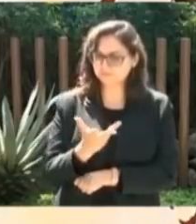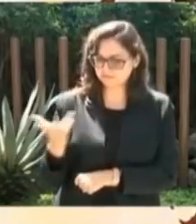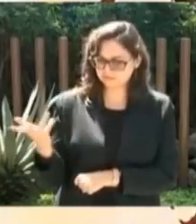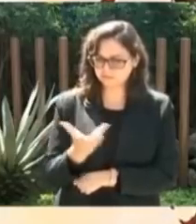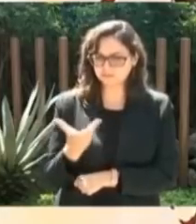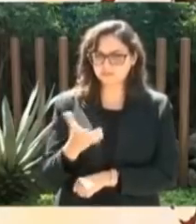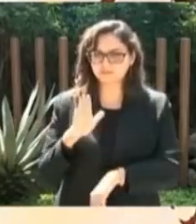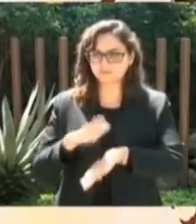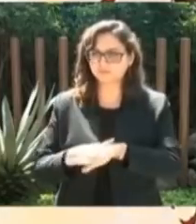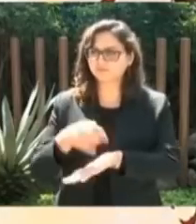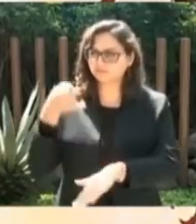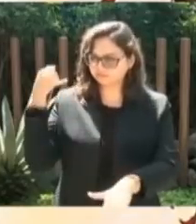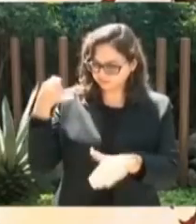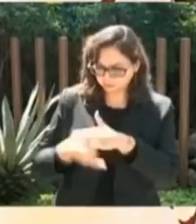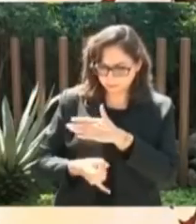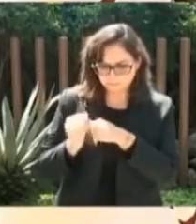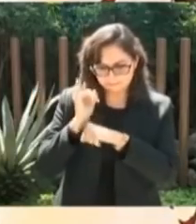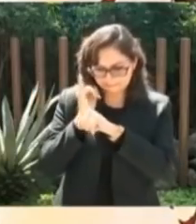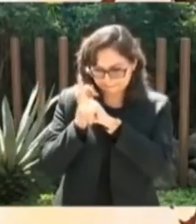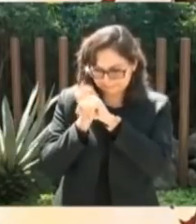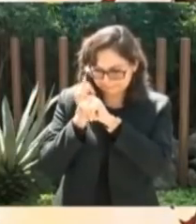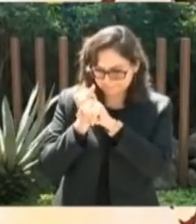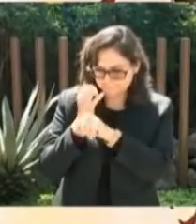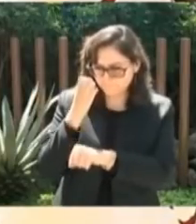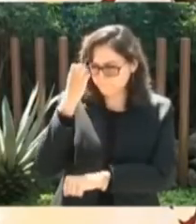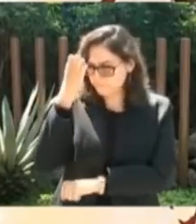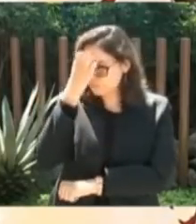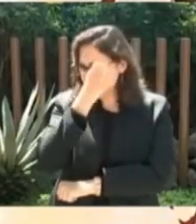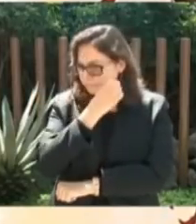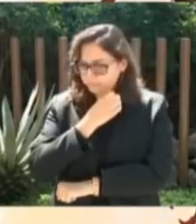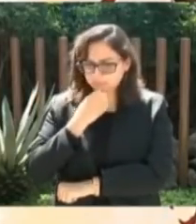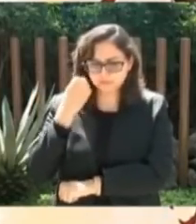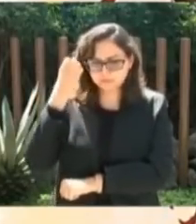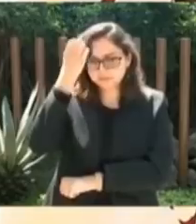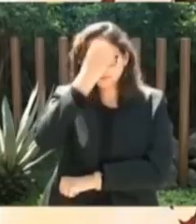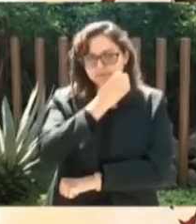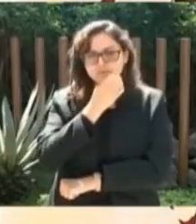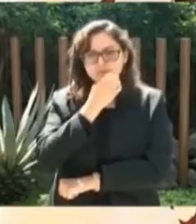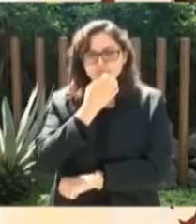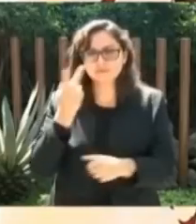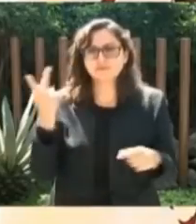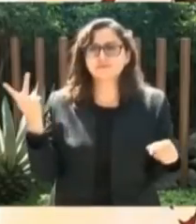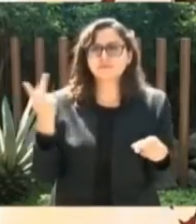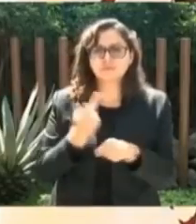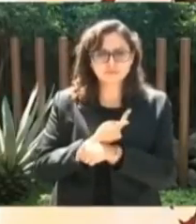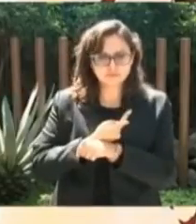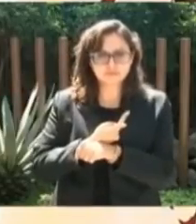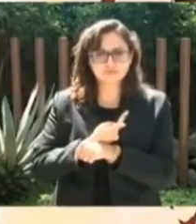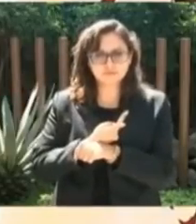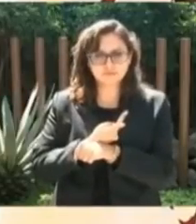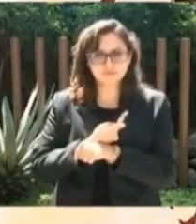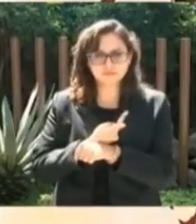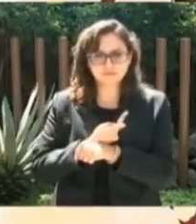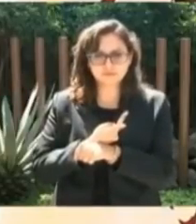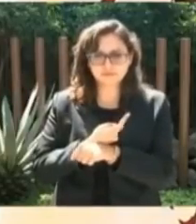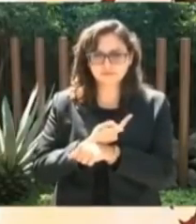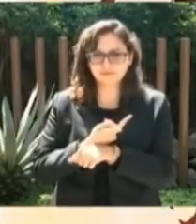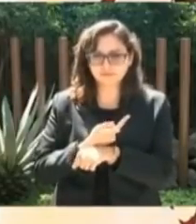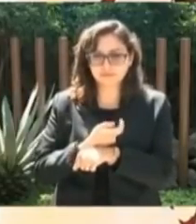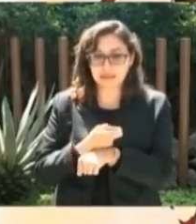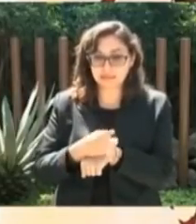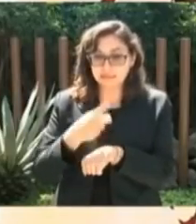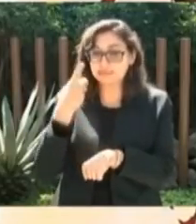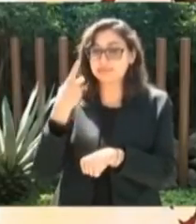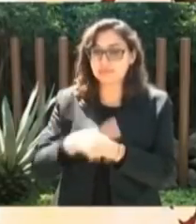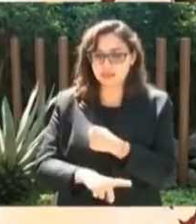de profundizar en el análisis de lo que ha dañado al